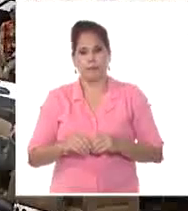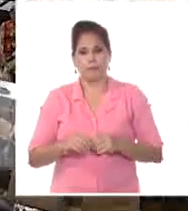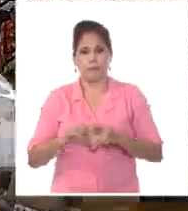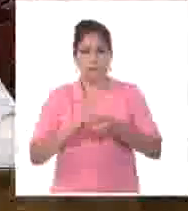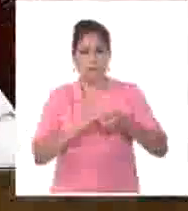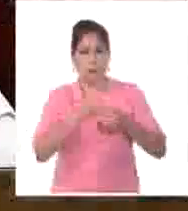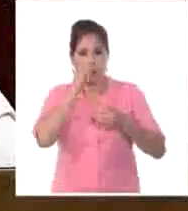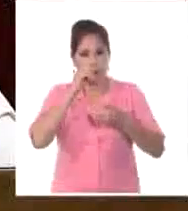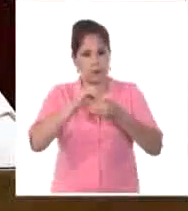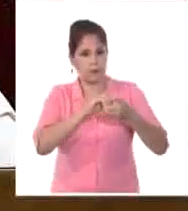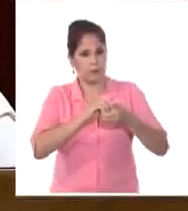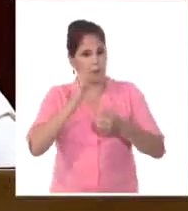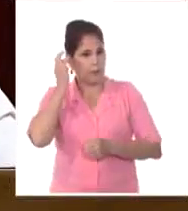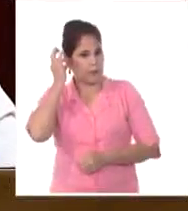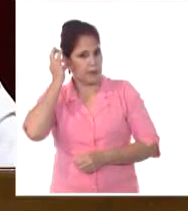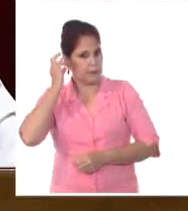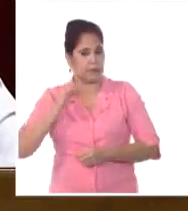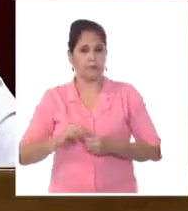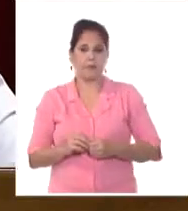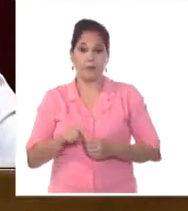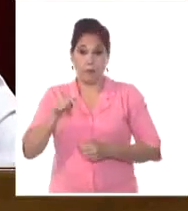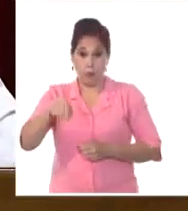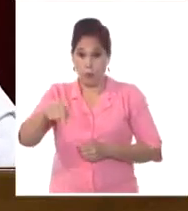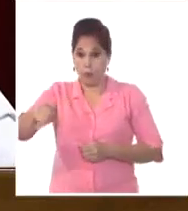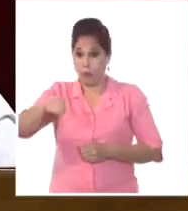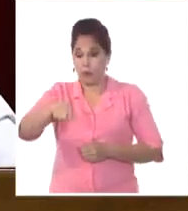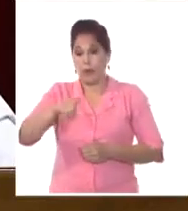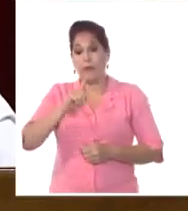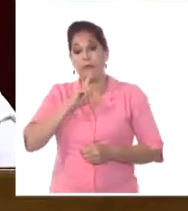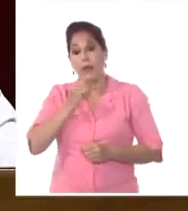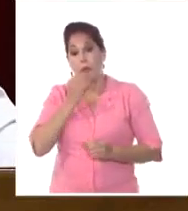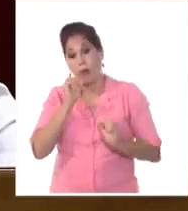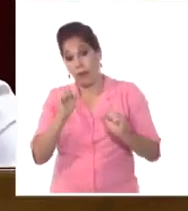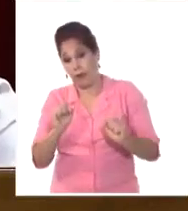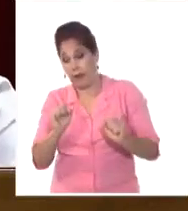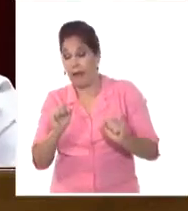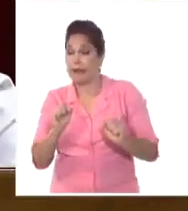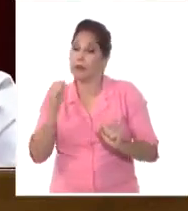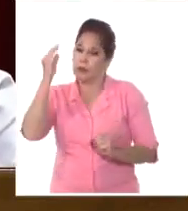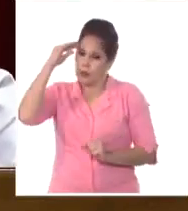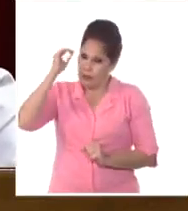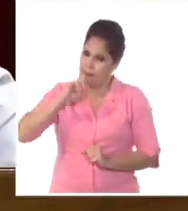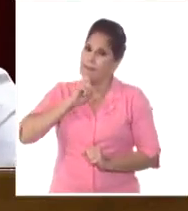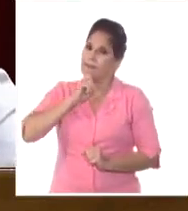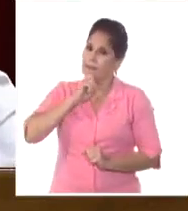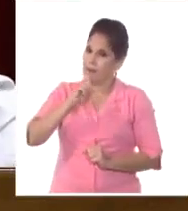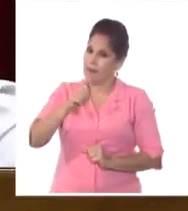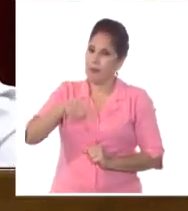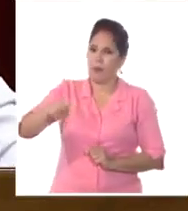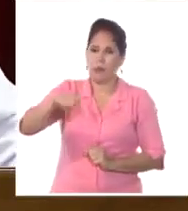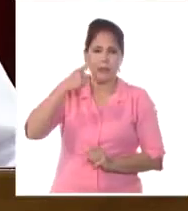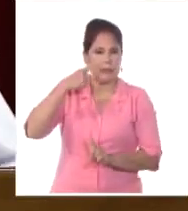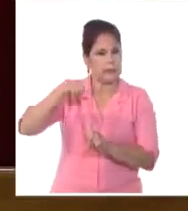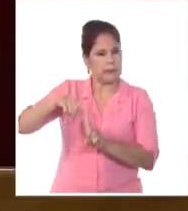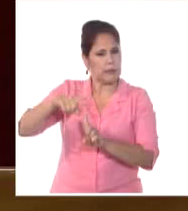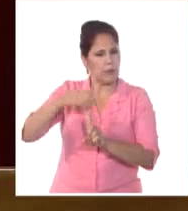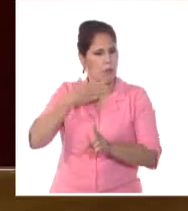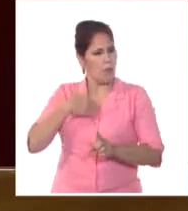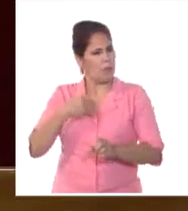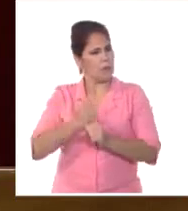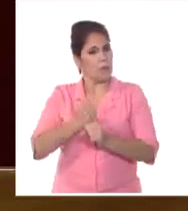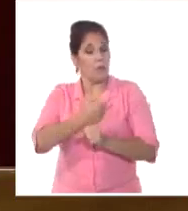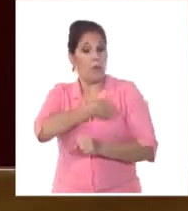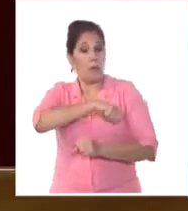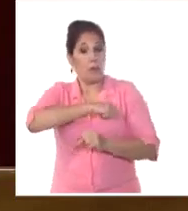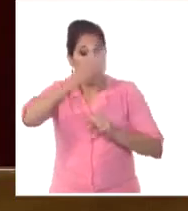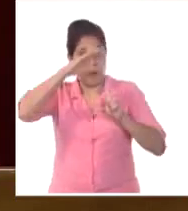Compañeras y compañeros, quienes se queden hasta el viernes, es mucho pedir, serán testigos de cómo los trabajadores y el pueblo